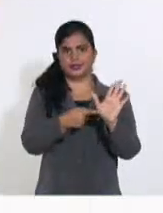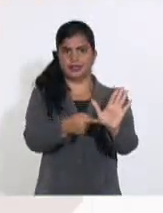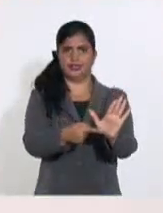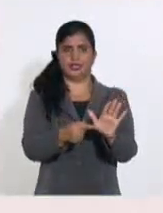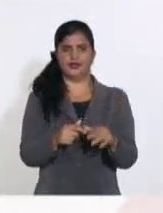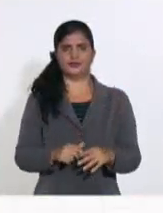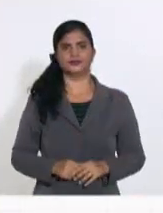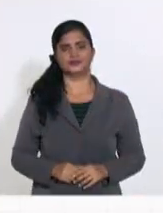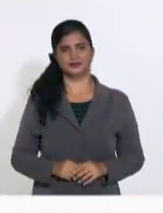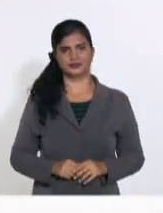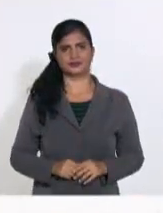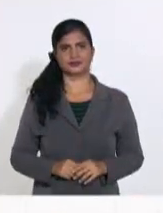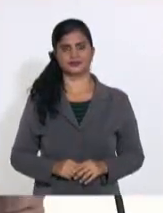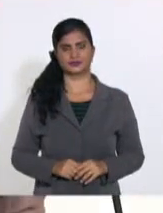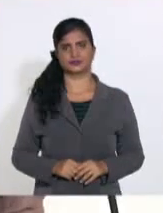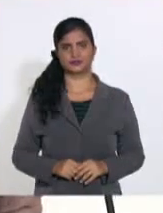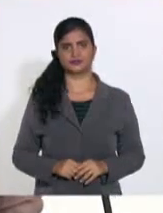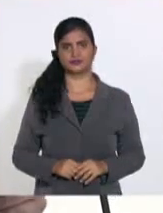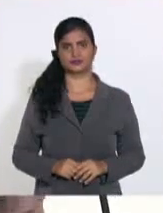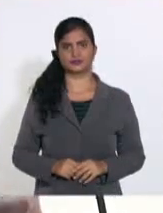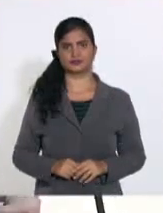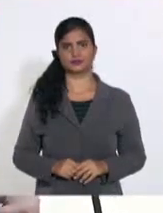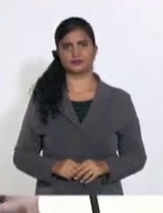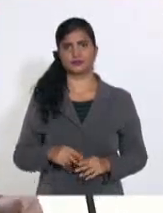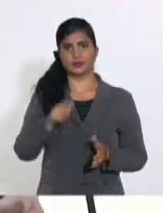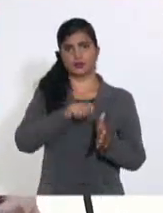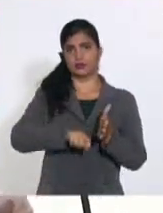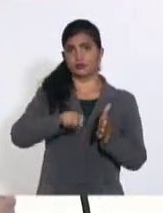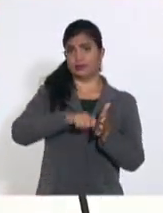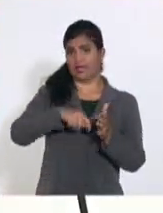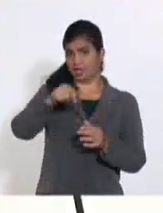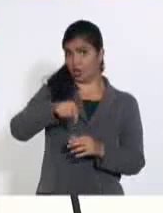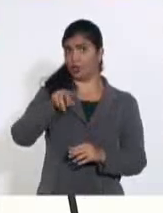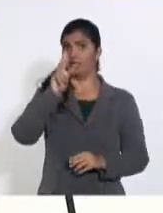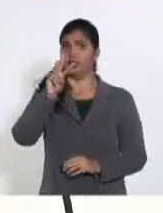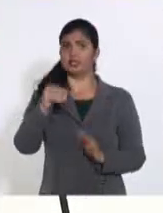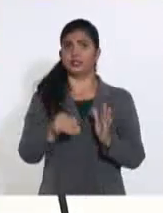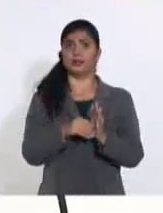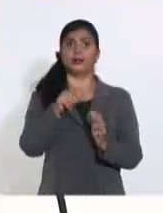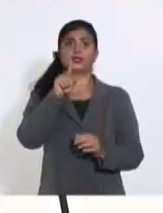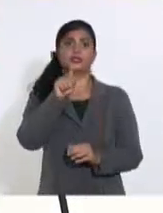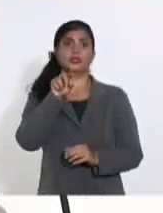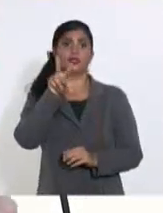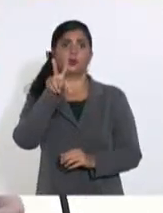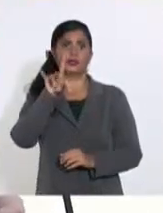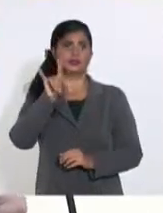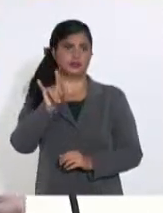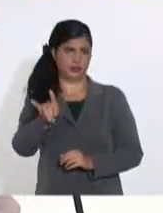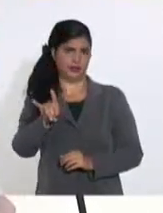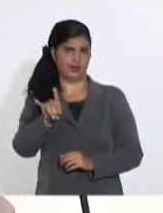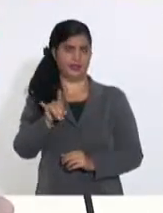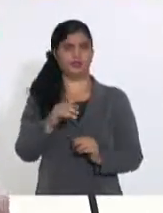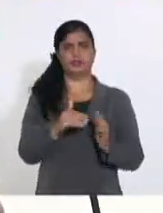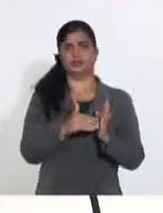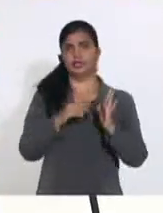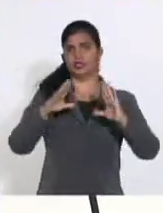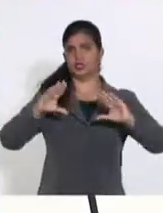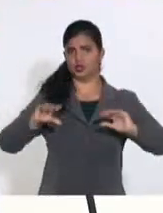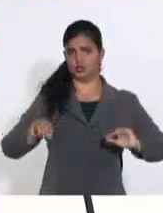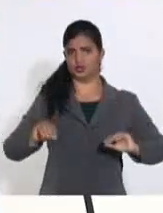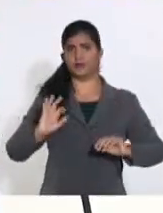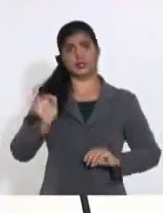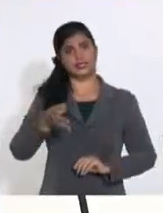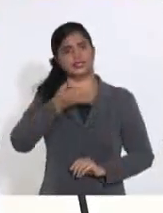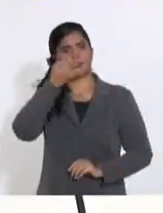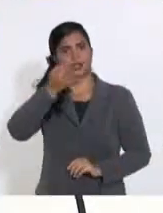para el día de hoy tenemos previsto una disponibilidad de 3.129 medallas en la hora de la máxima demanda que siempre explicamos